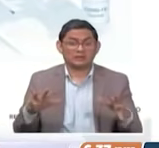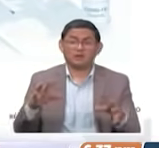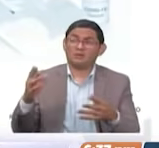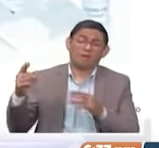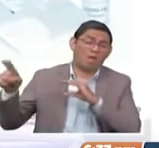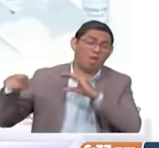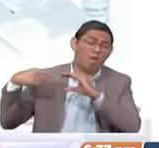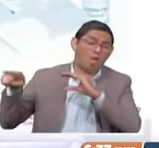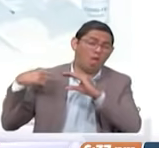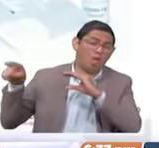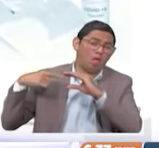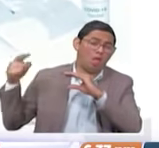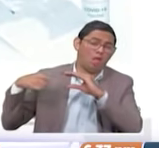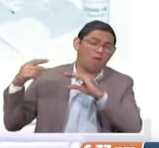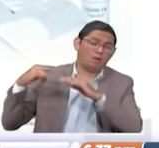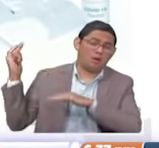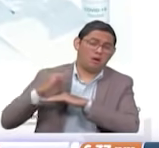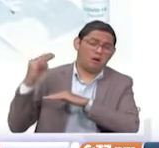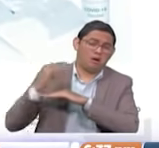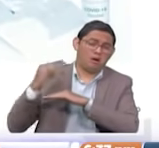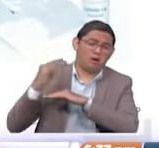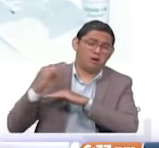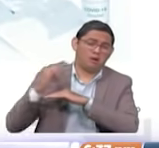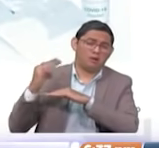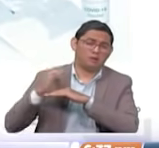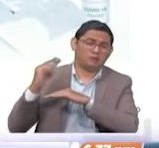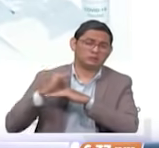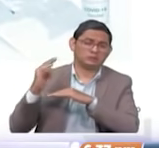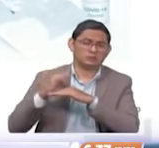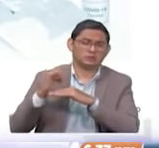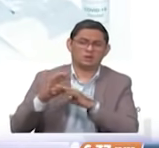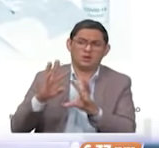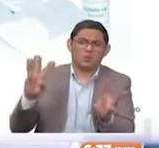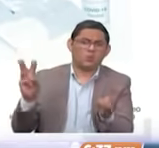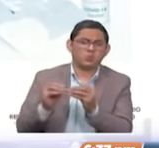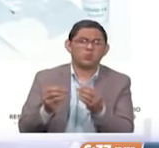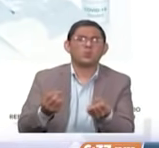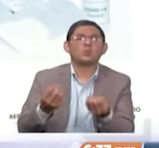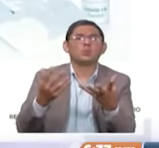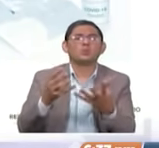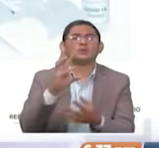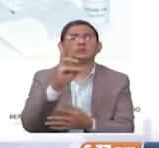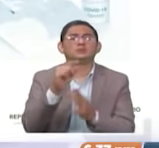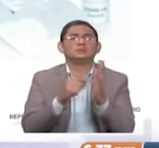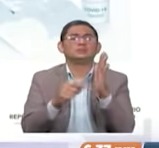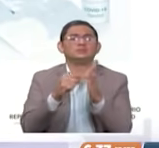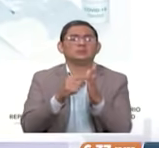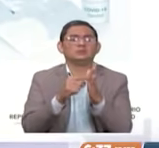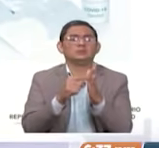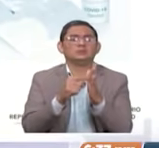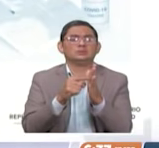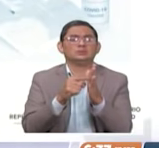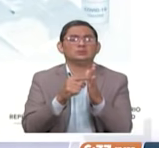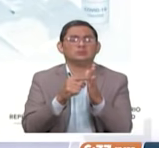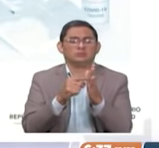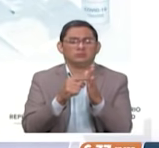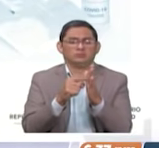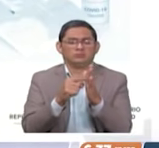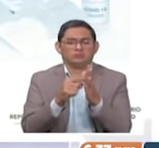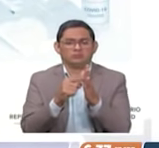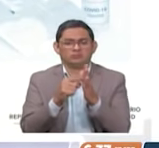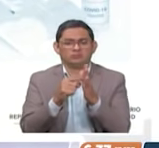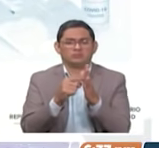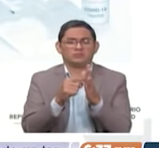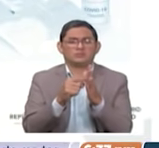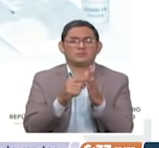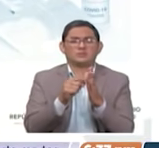recibidas entre ambas vacunas es de 6 millones 405 mil 630 dosis